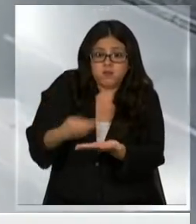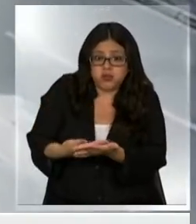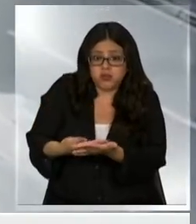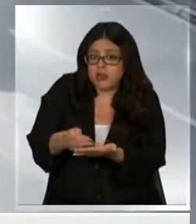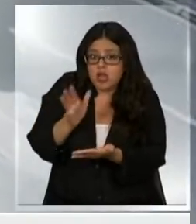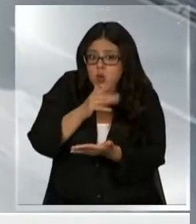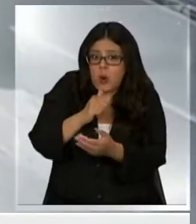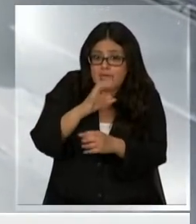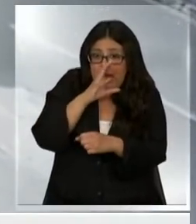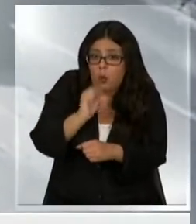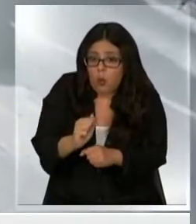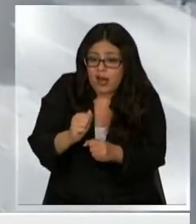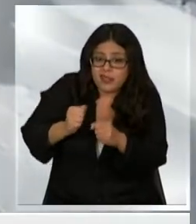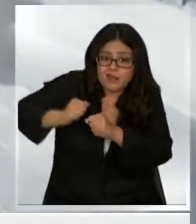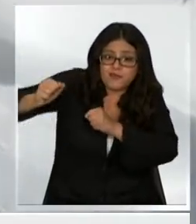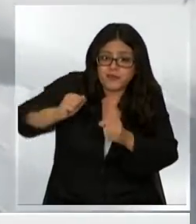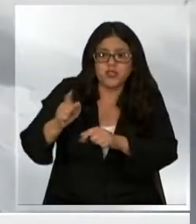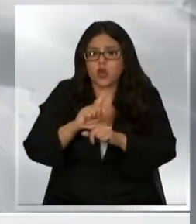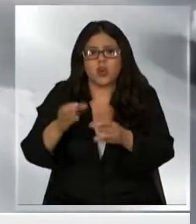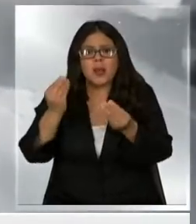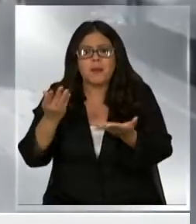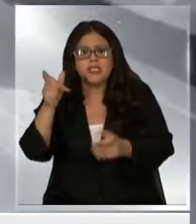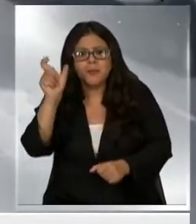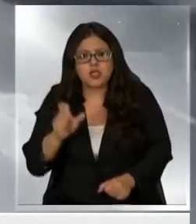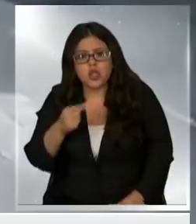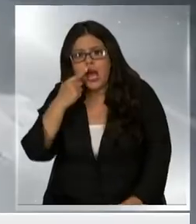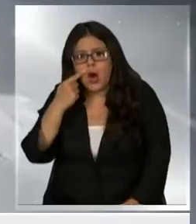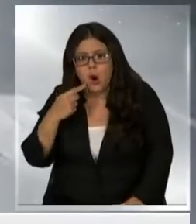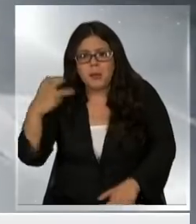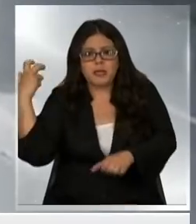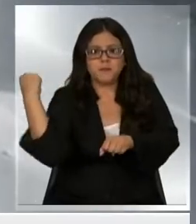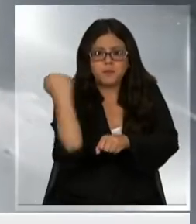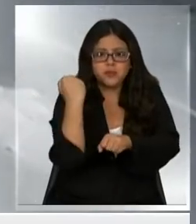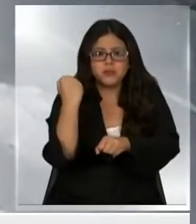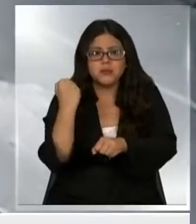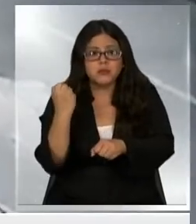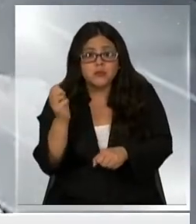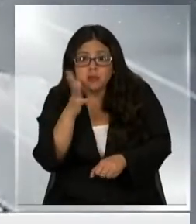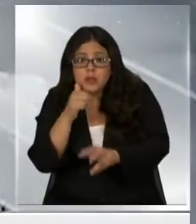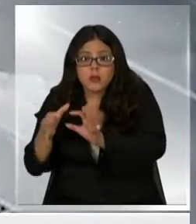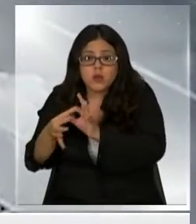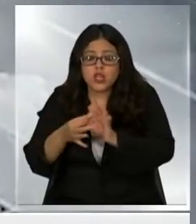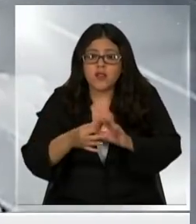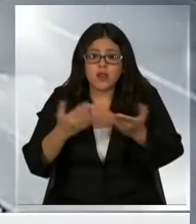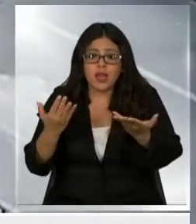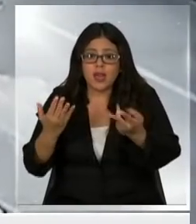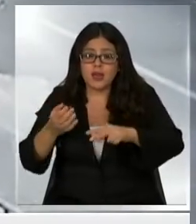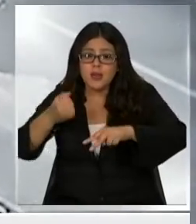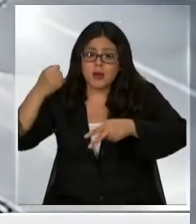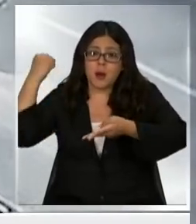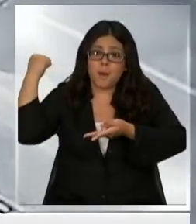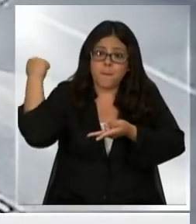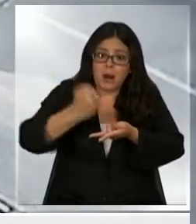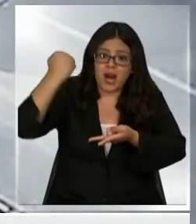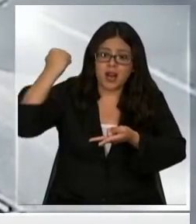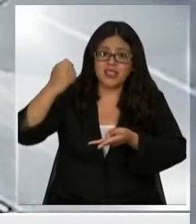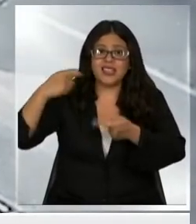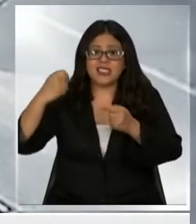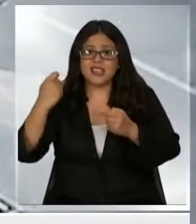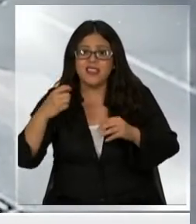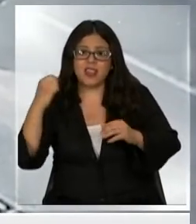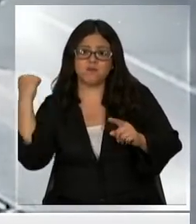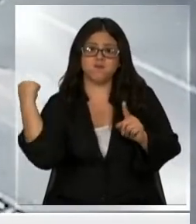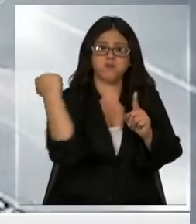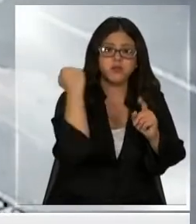opone resistencia, algo pasa por la cabeza del criminal, que de pronto, sin razón, lo apuñala y luego intenta atacar al amigo